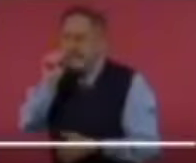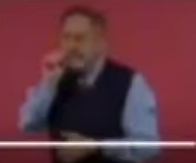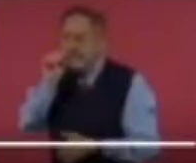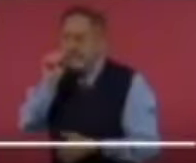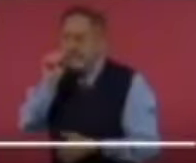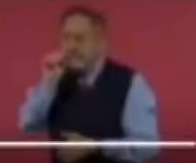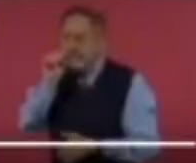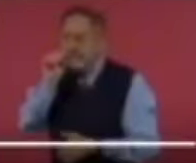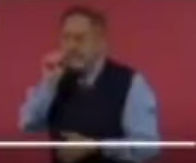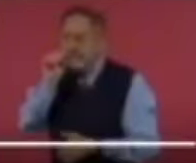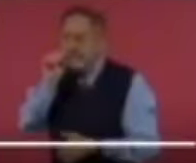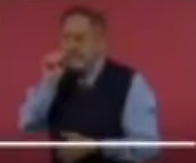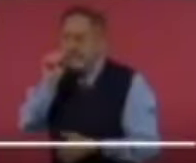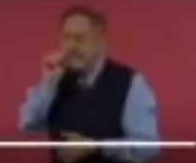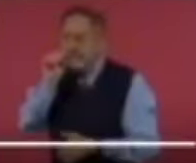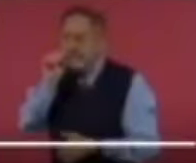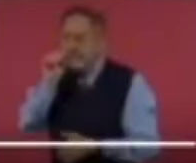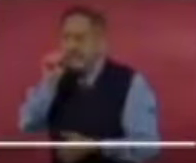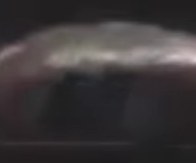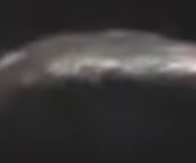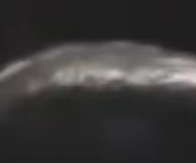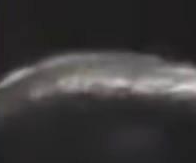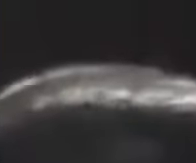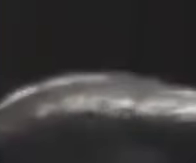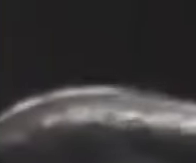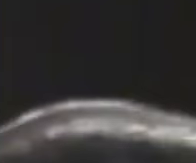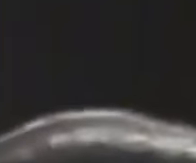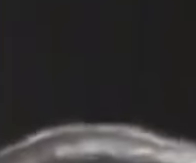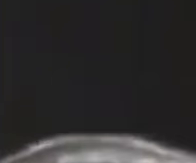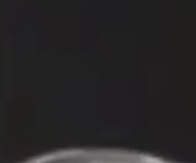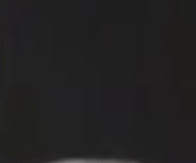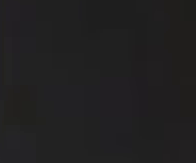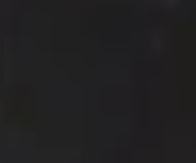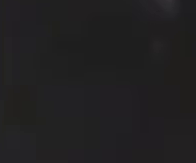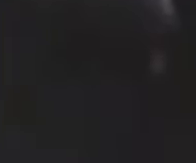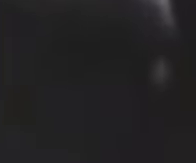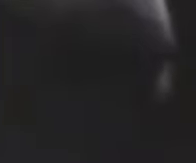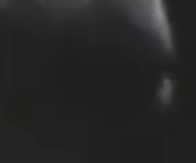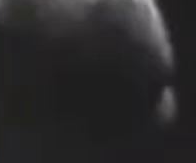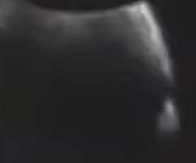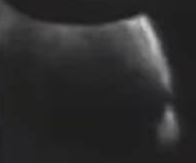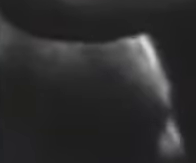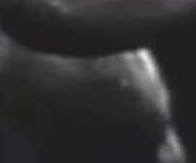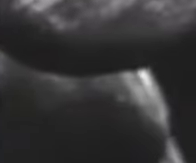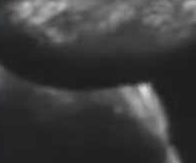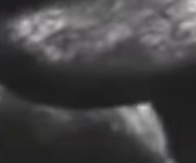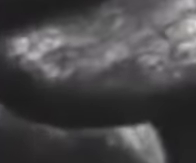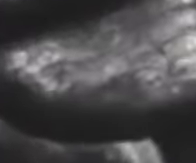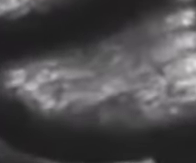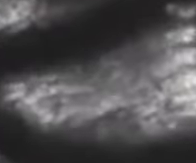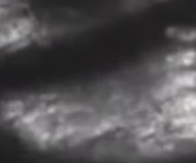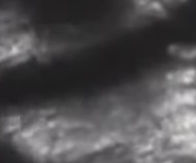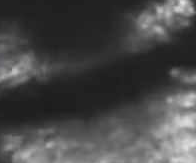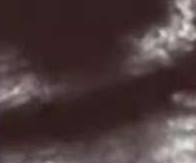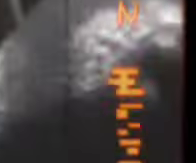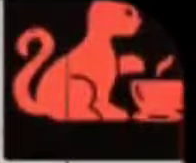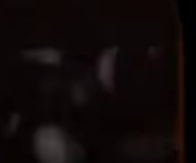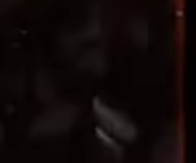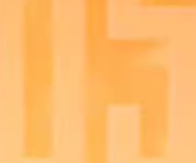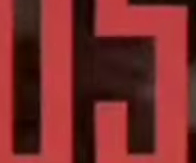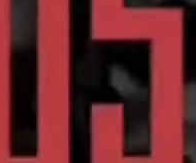Vámonos con otro tema también con el presidente de la república Andrés Manuel López Obrador porque la mañanera no tuvo desperdicio si me lo permiten Vámonos